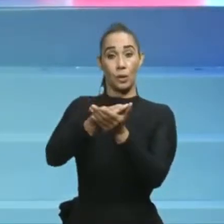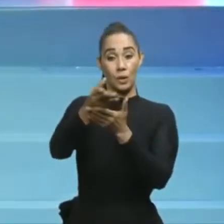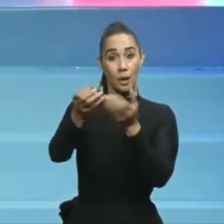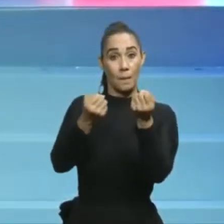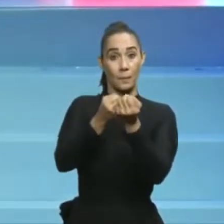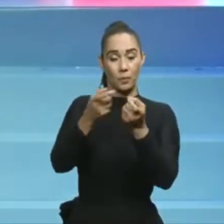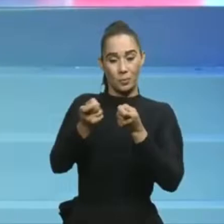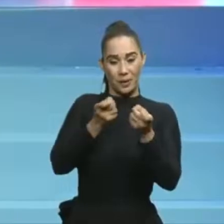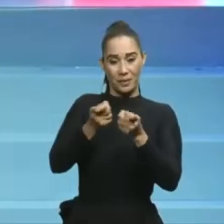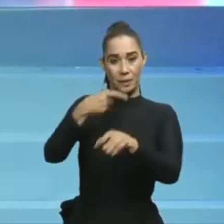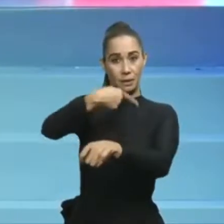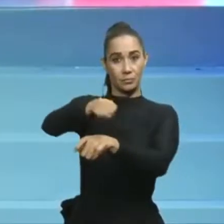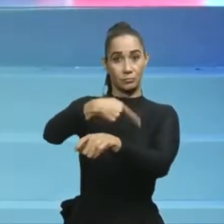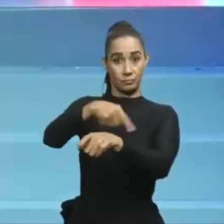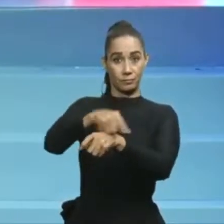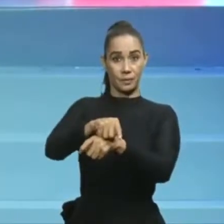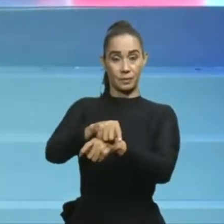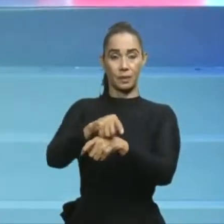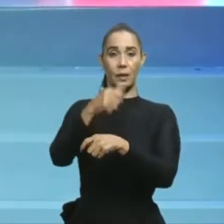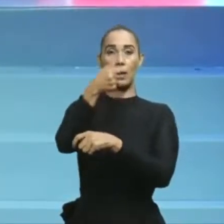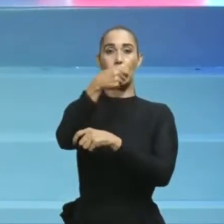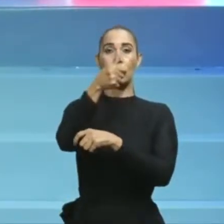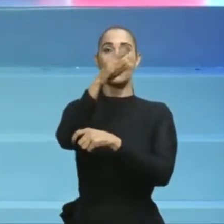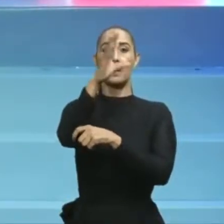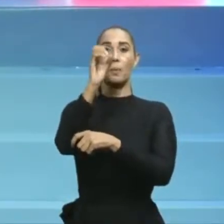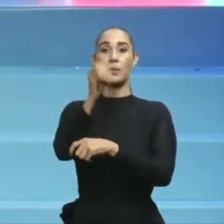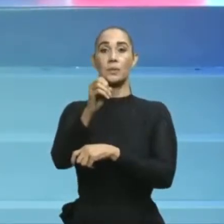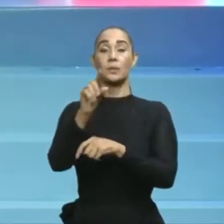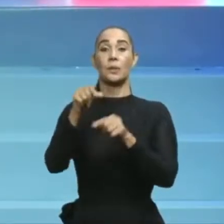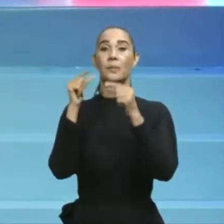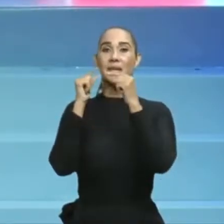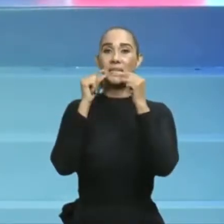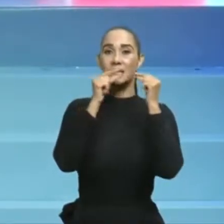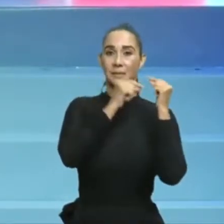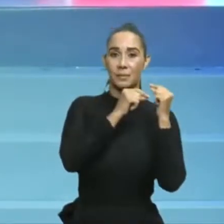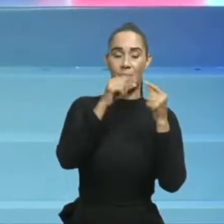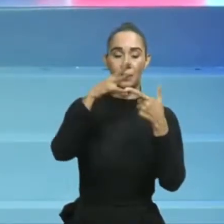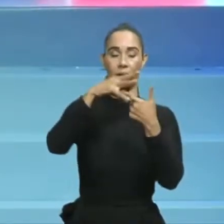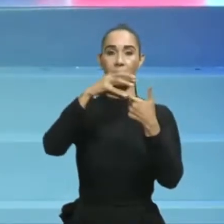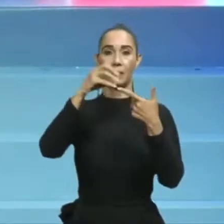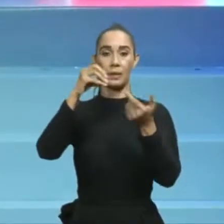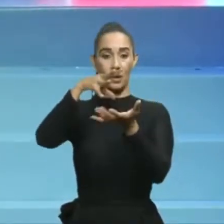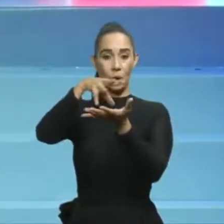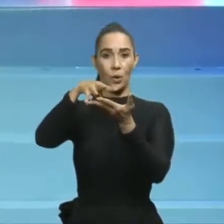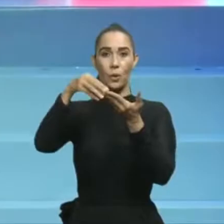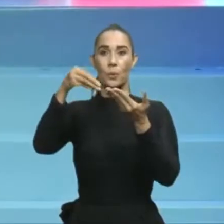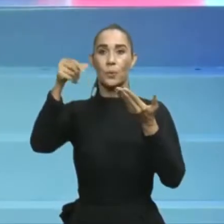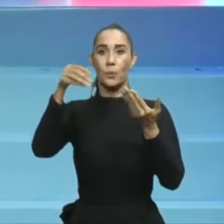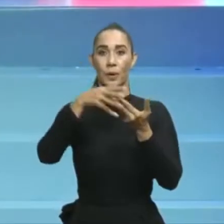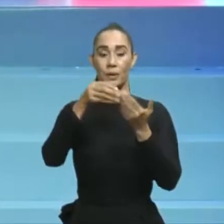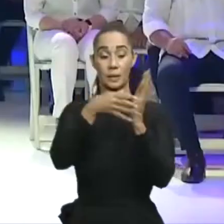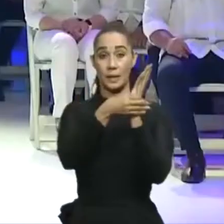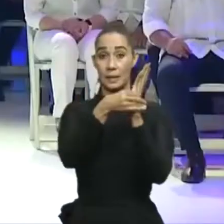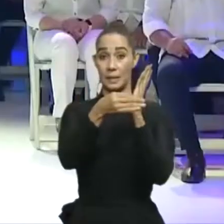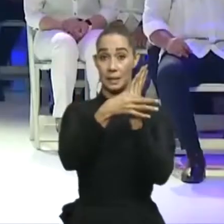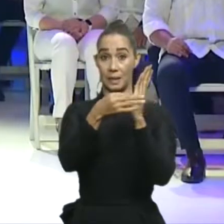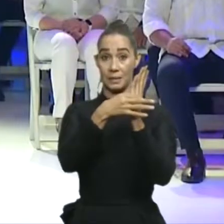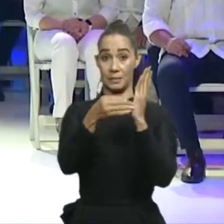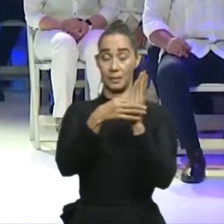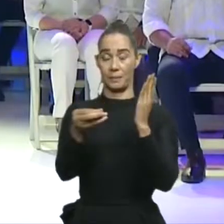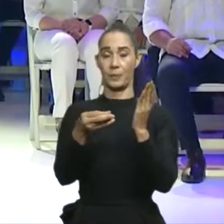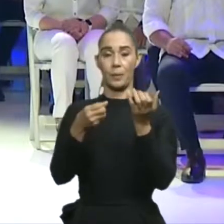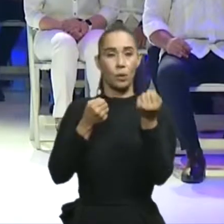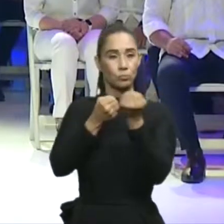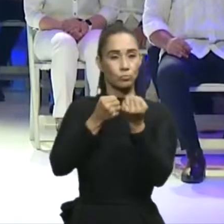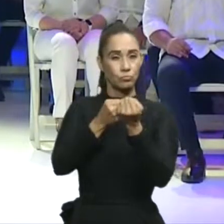y el subsidio de hasta un 10% en las importaciones de maíz trigo soya o harina y la grasa vegetal así como la aplicación